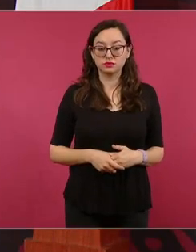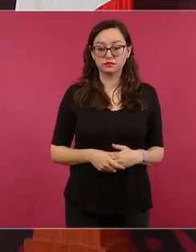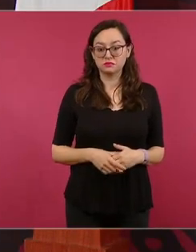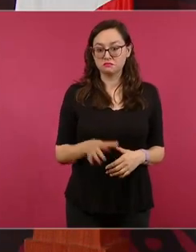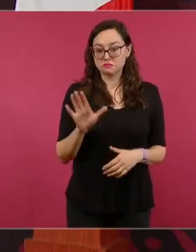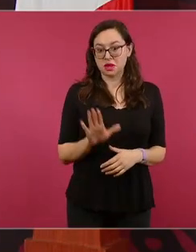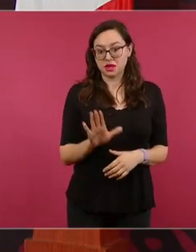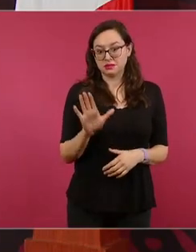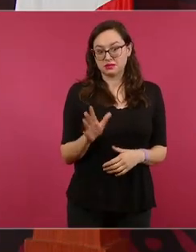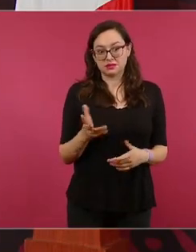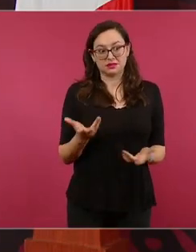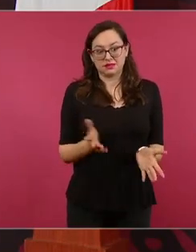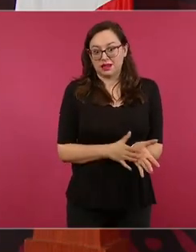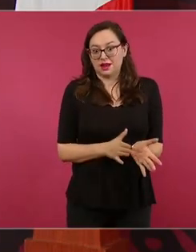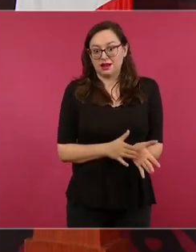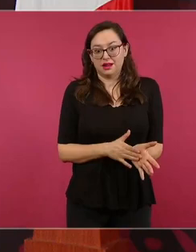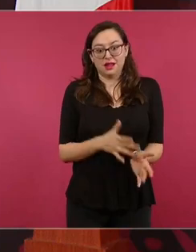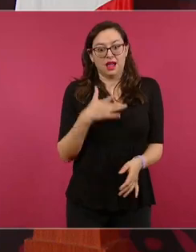series.